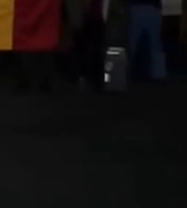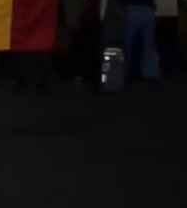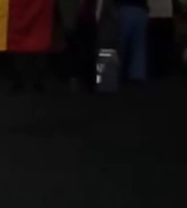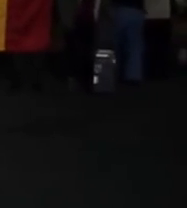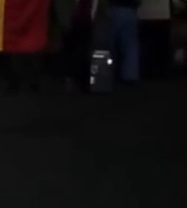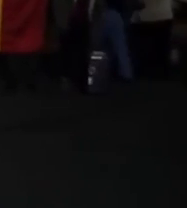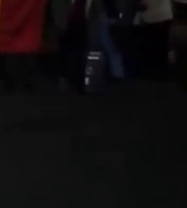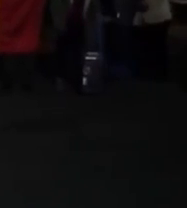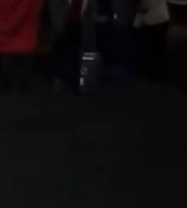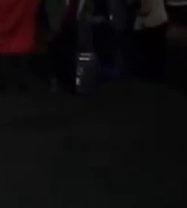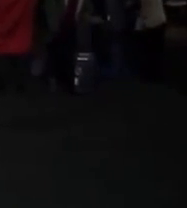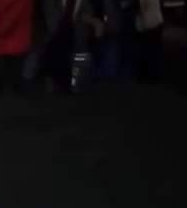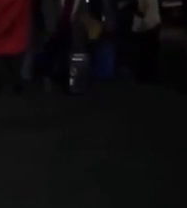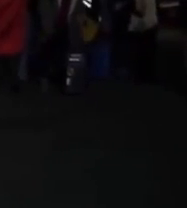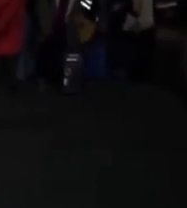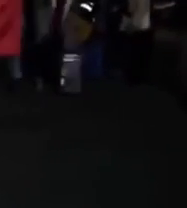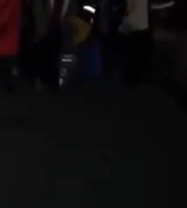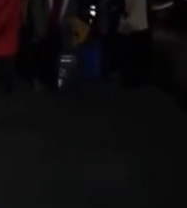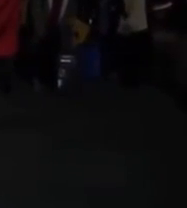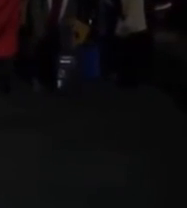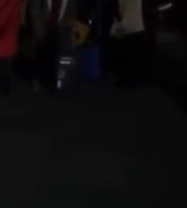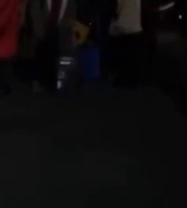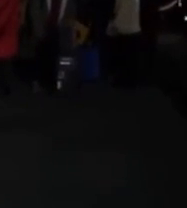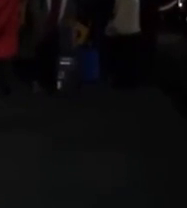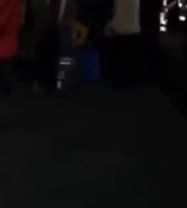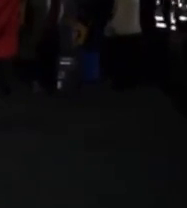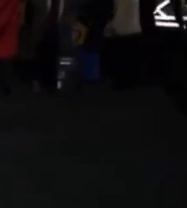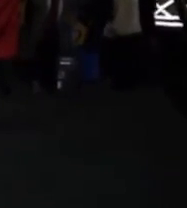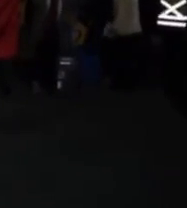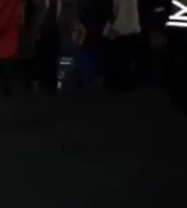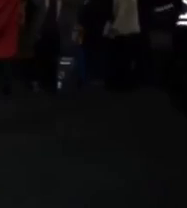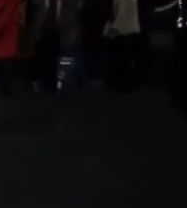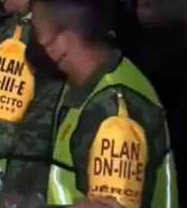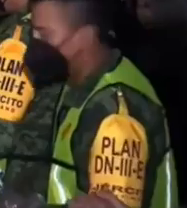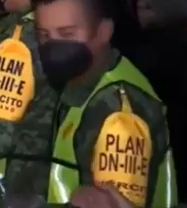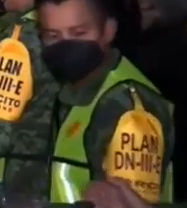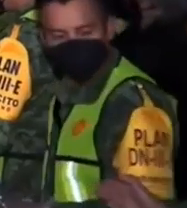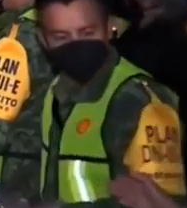A la tripulación que estuvo a cargo de la operación.